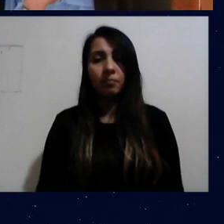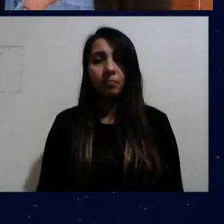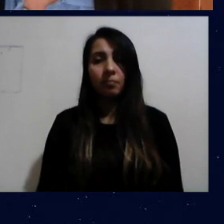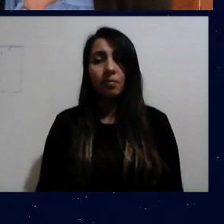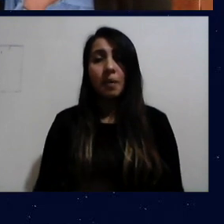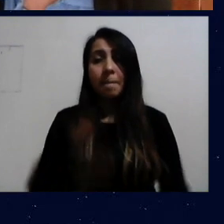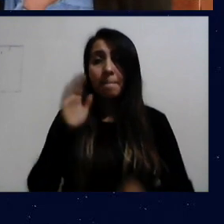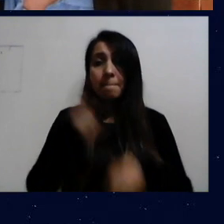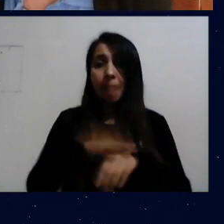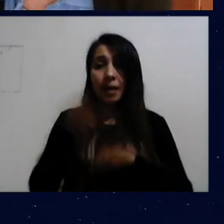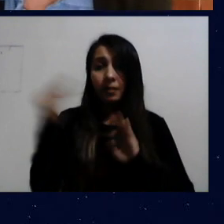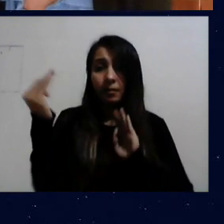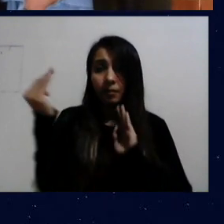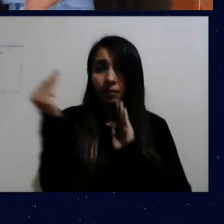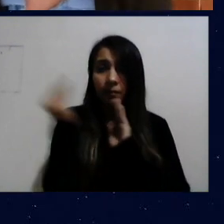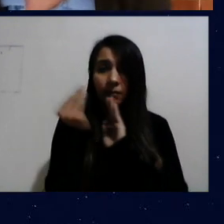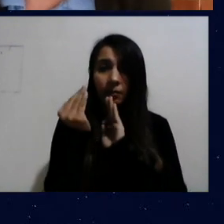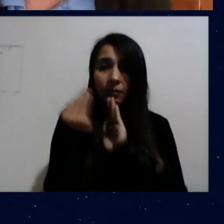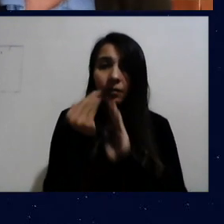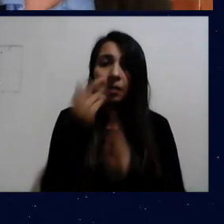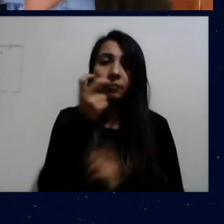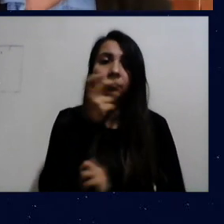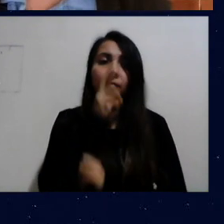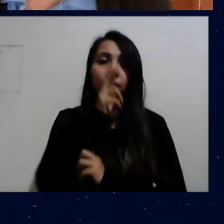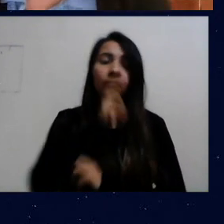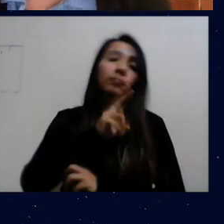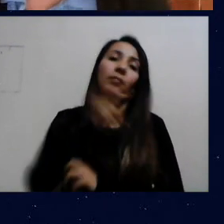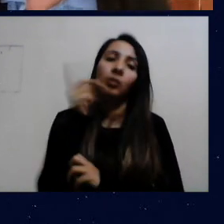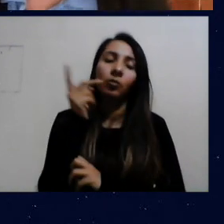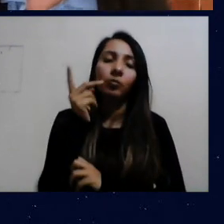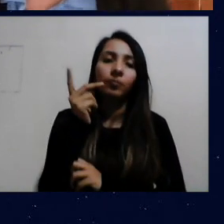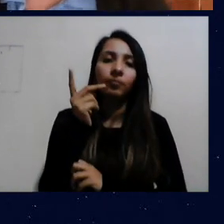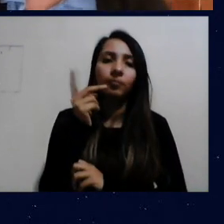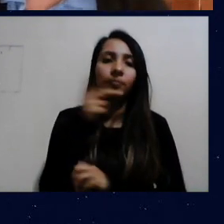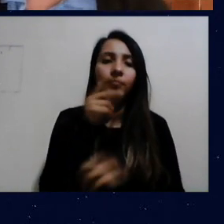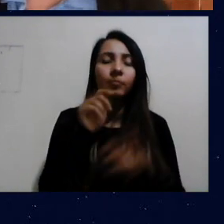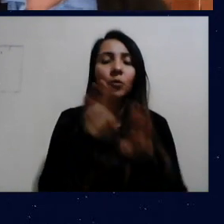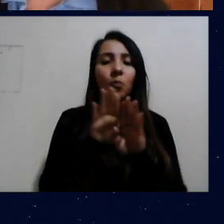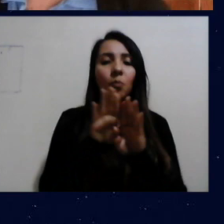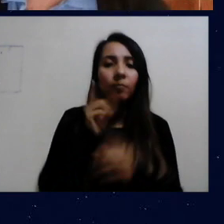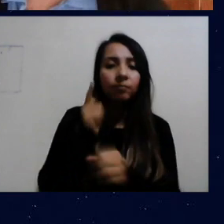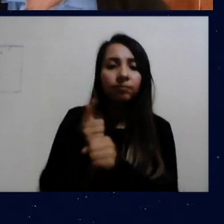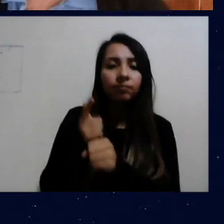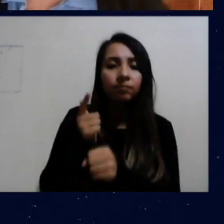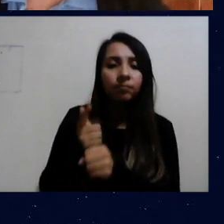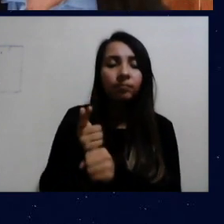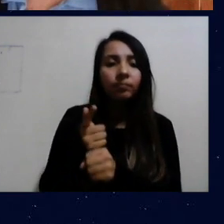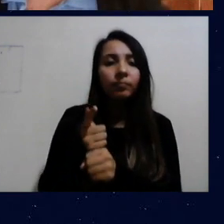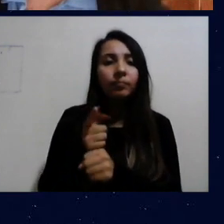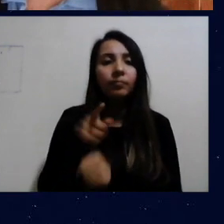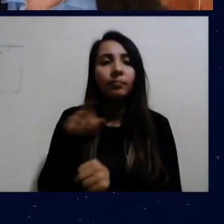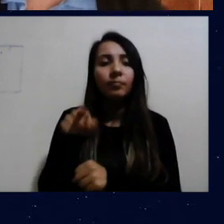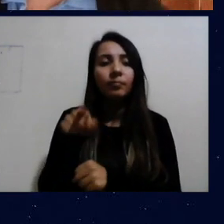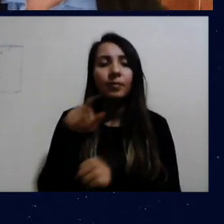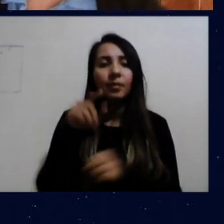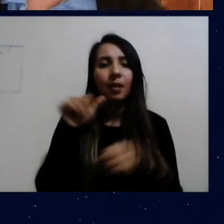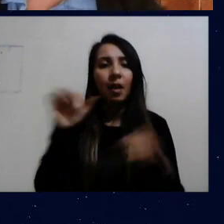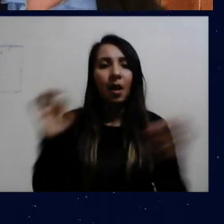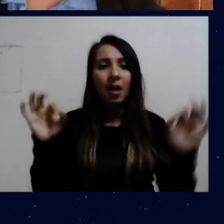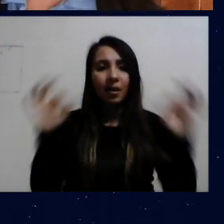que tiene la detección de los eclipses en Lyman Alpha es la absorción